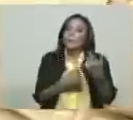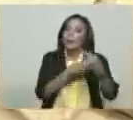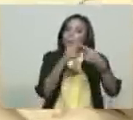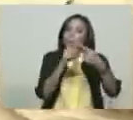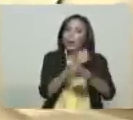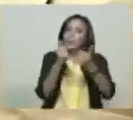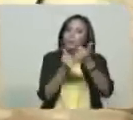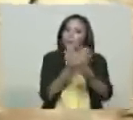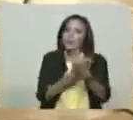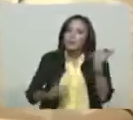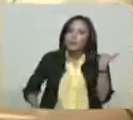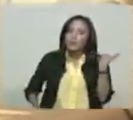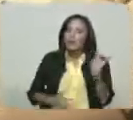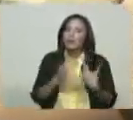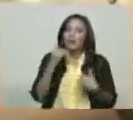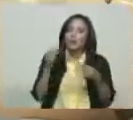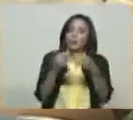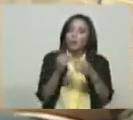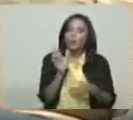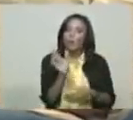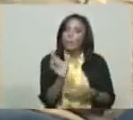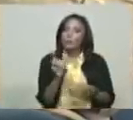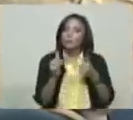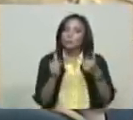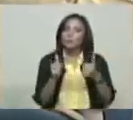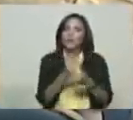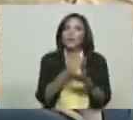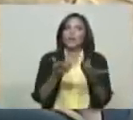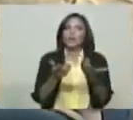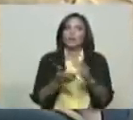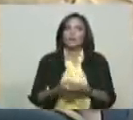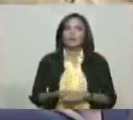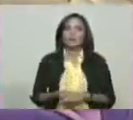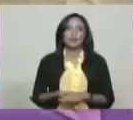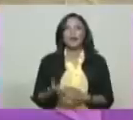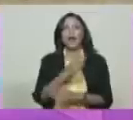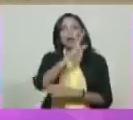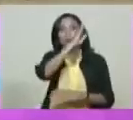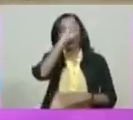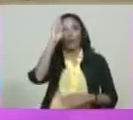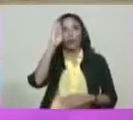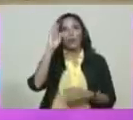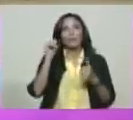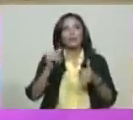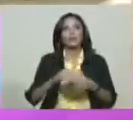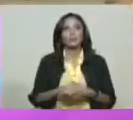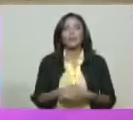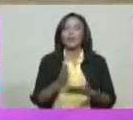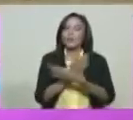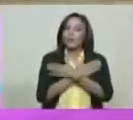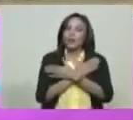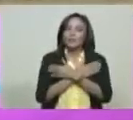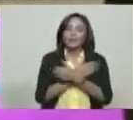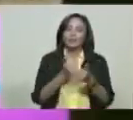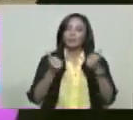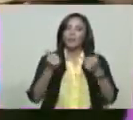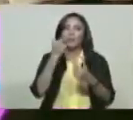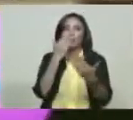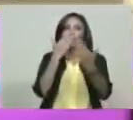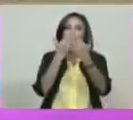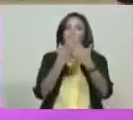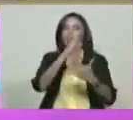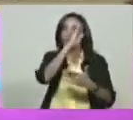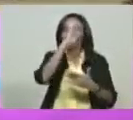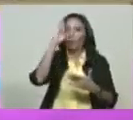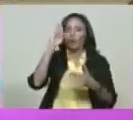vicepresidencia del Partido Socialista Unido de Venezuela al compañero Diosdado Cabello Rondón, para que siga al frente, al